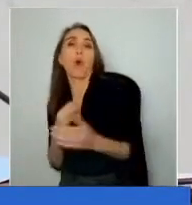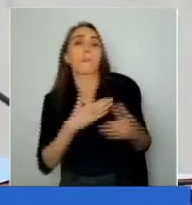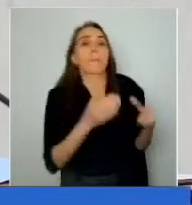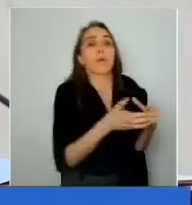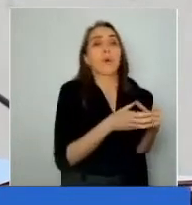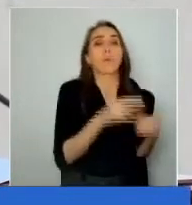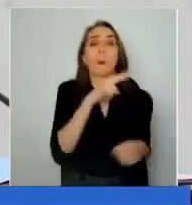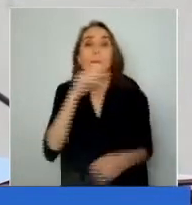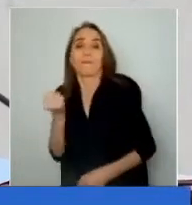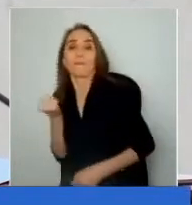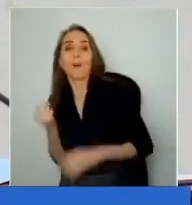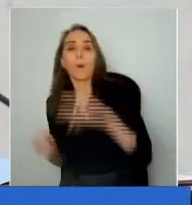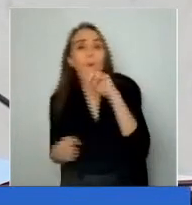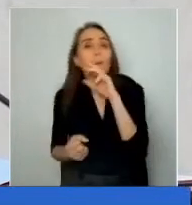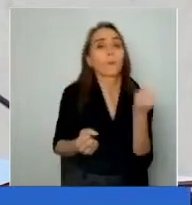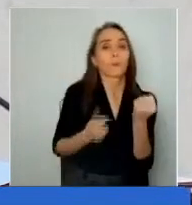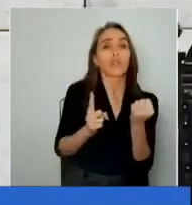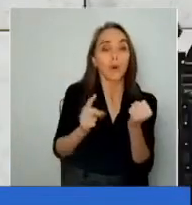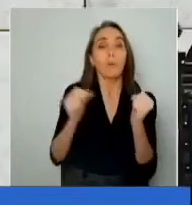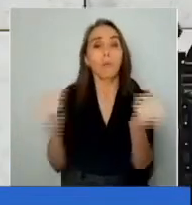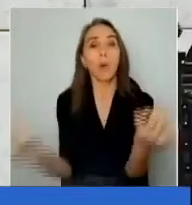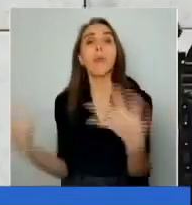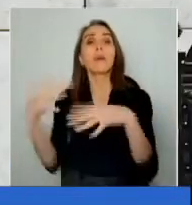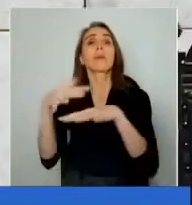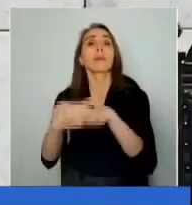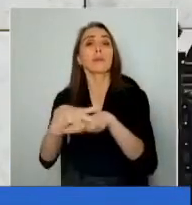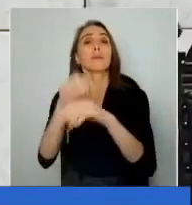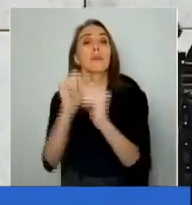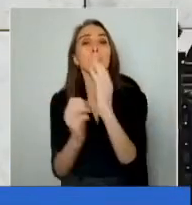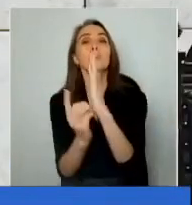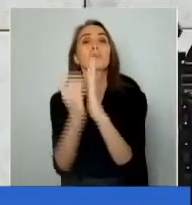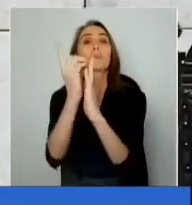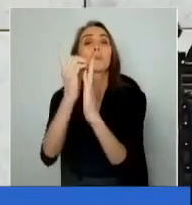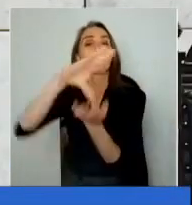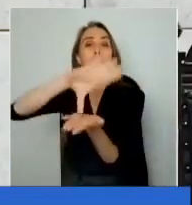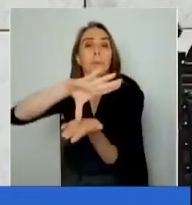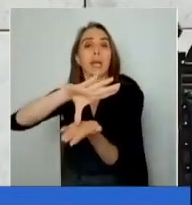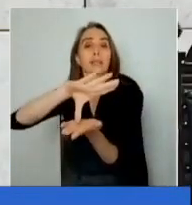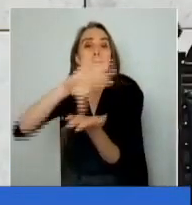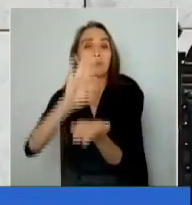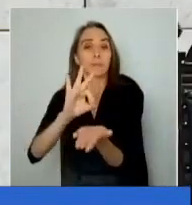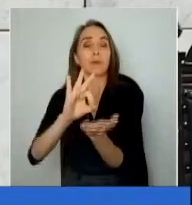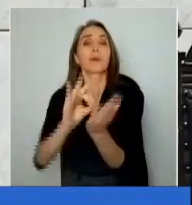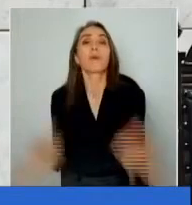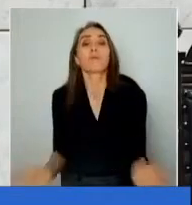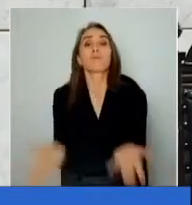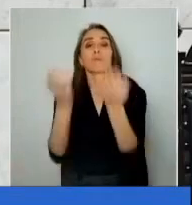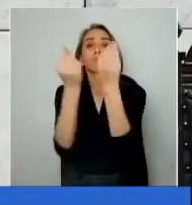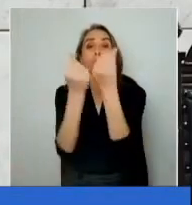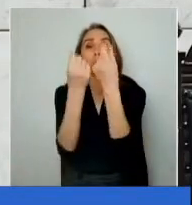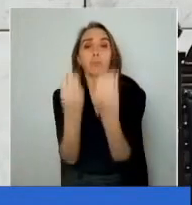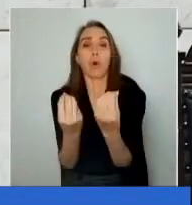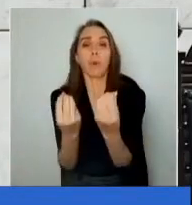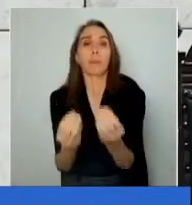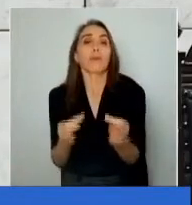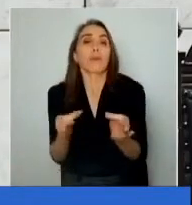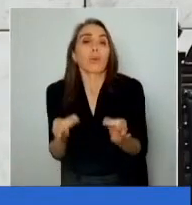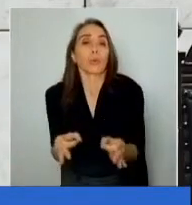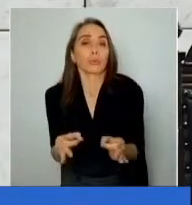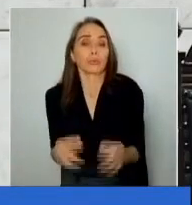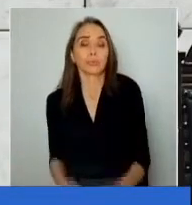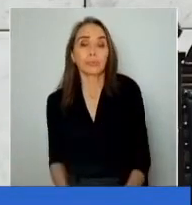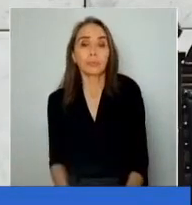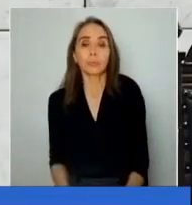a las capacidades que nos lleven a ser un país desarrollado próspero y justo como